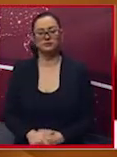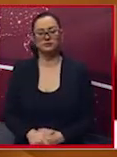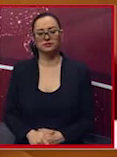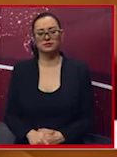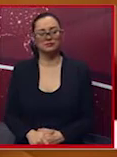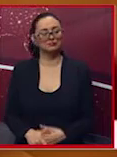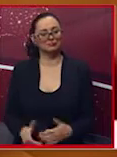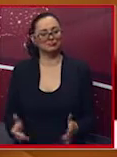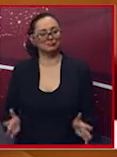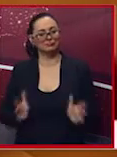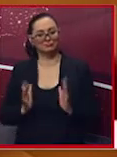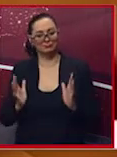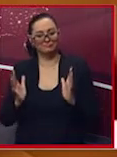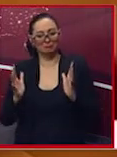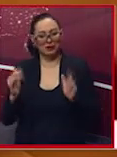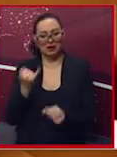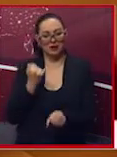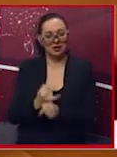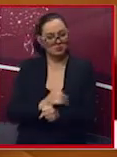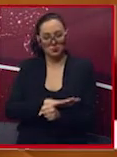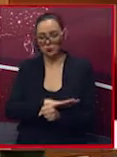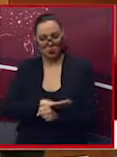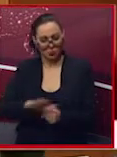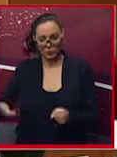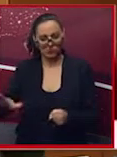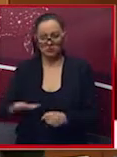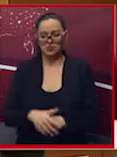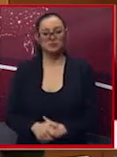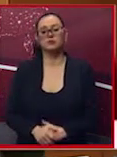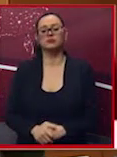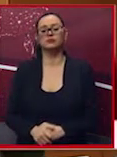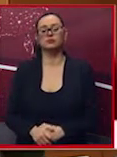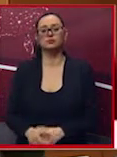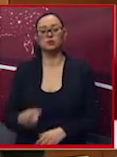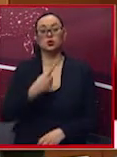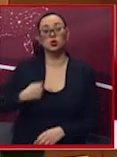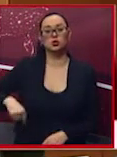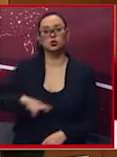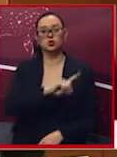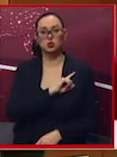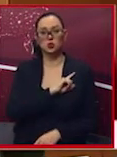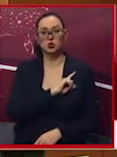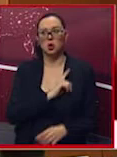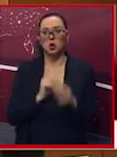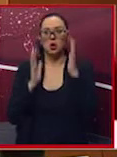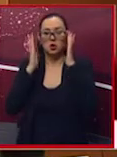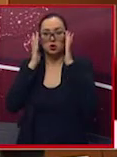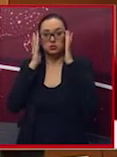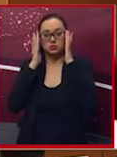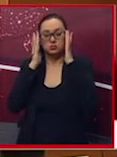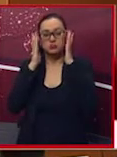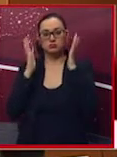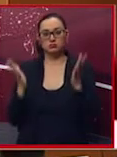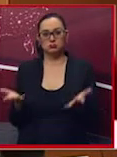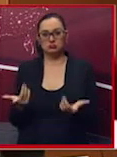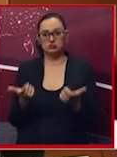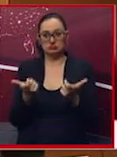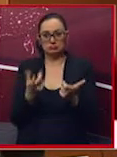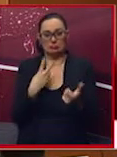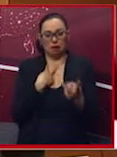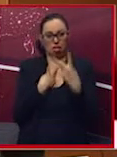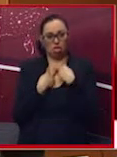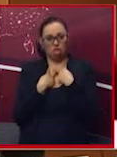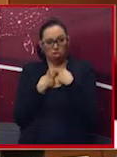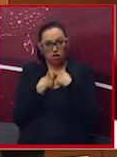Esto me parece inadmisible. No debemos ni podemos tolerar más presión en los bolsillos de